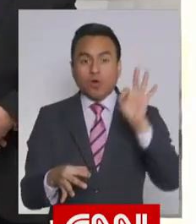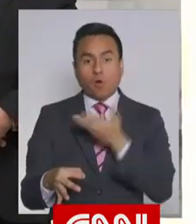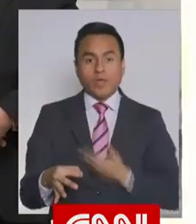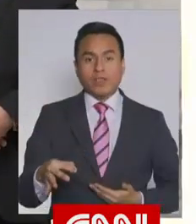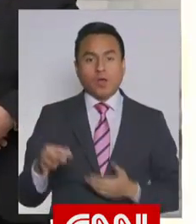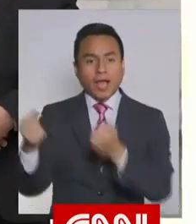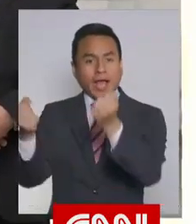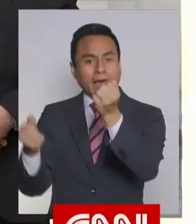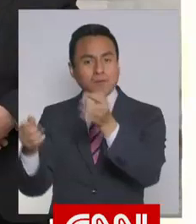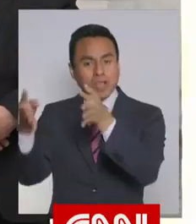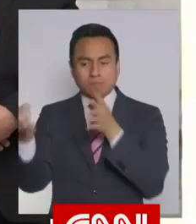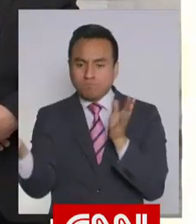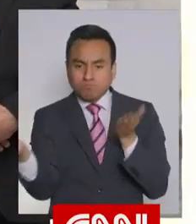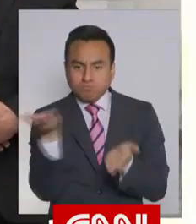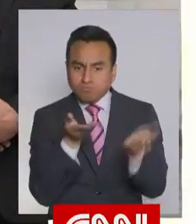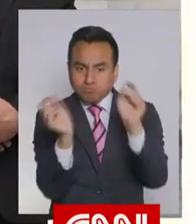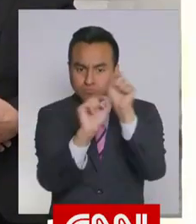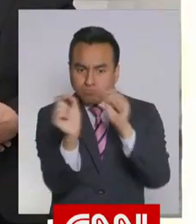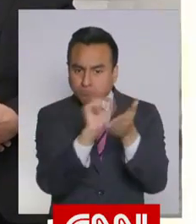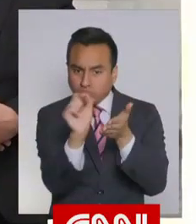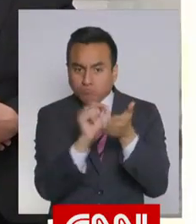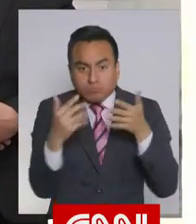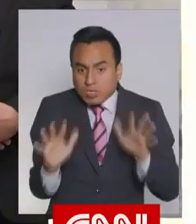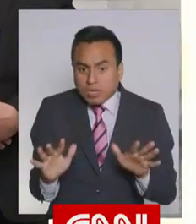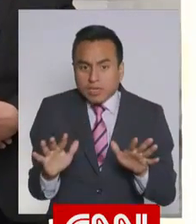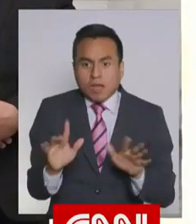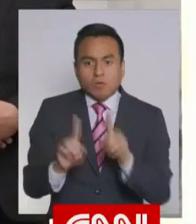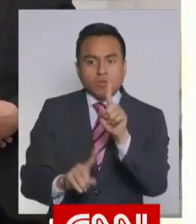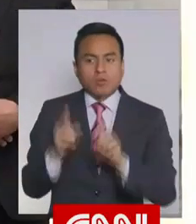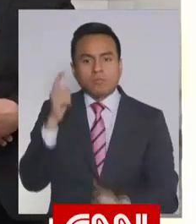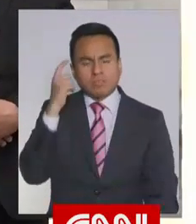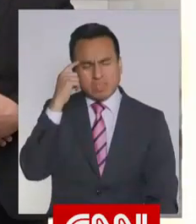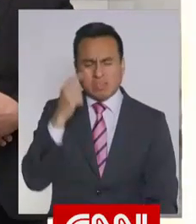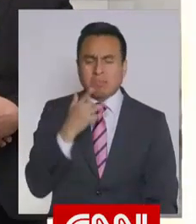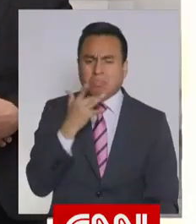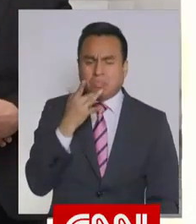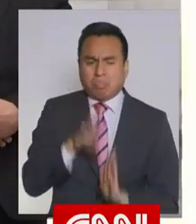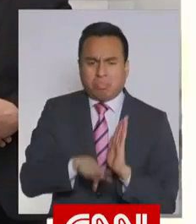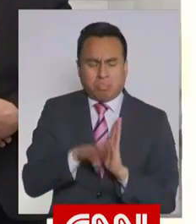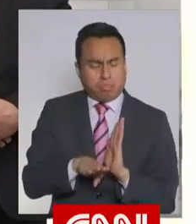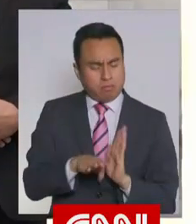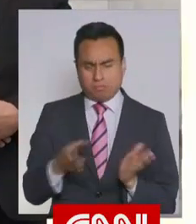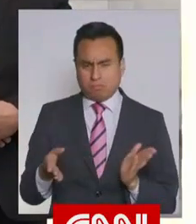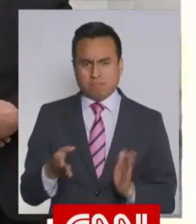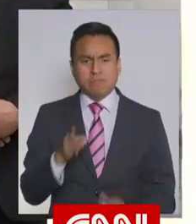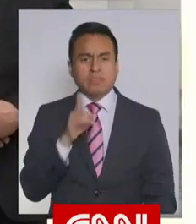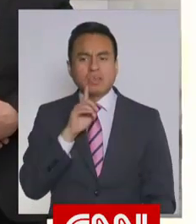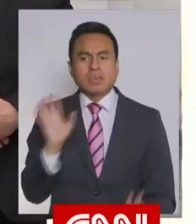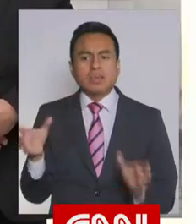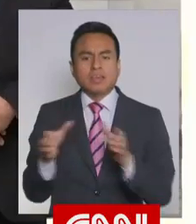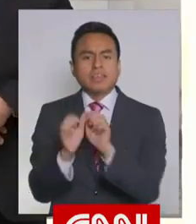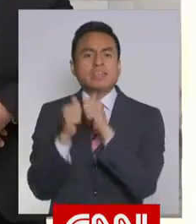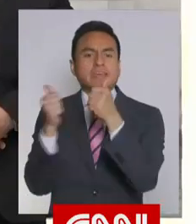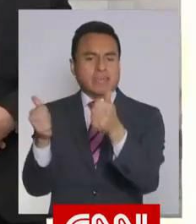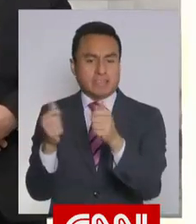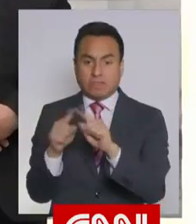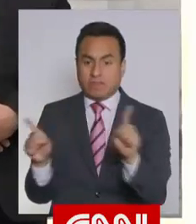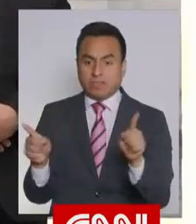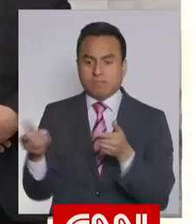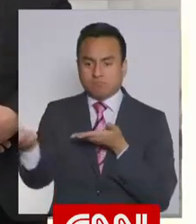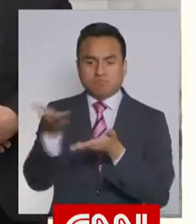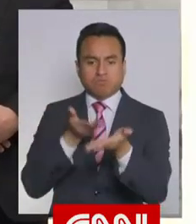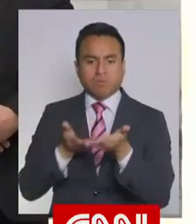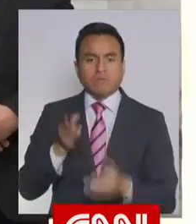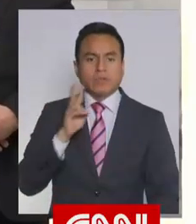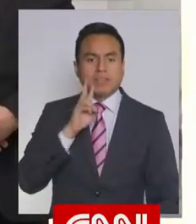y si alguien dice migaja no puede ser alguien de los dirigentes con los cuales hemos trabajado